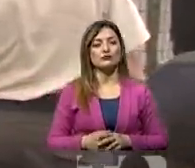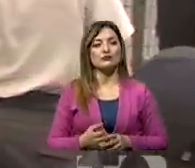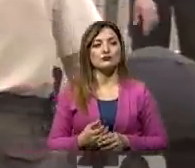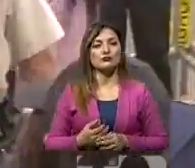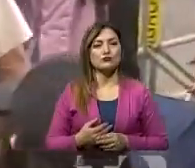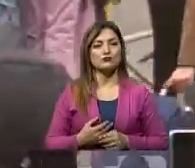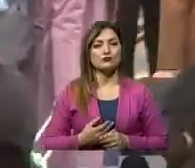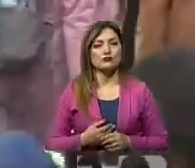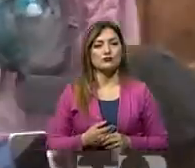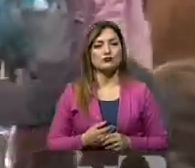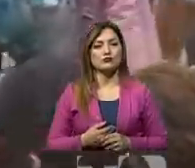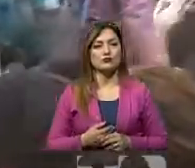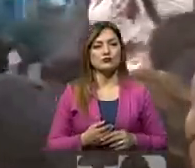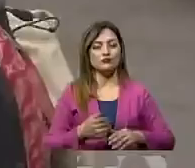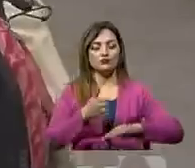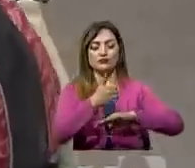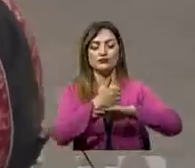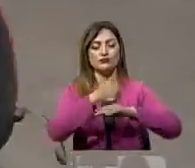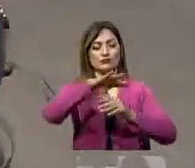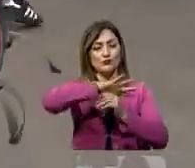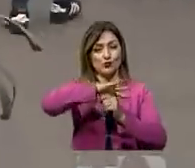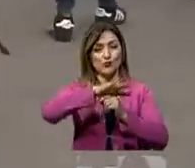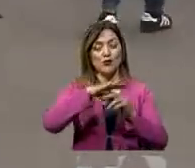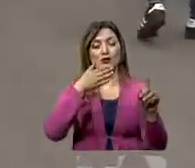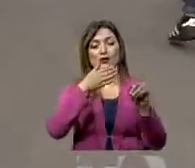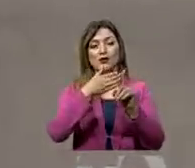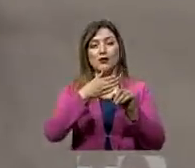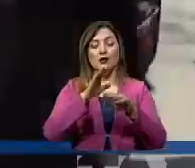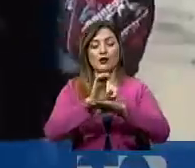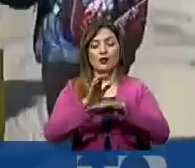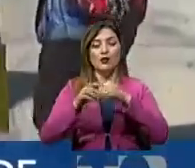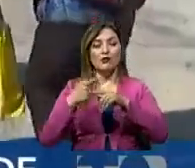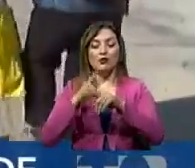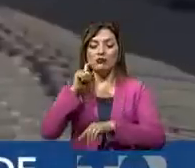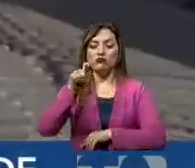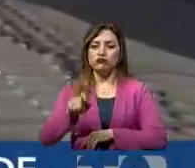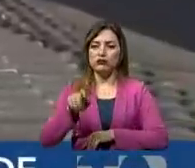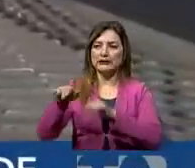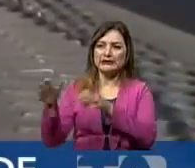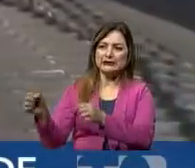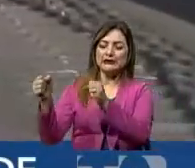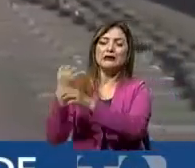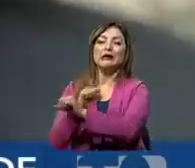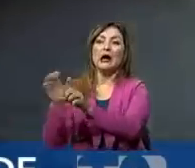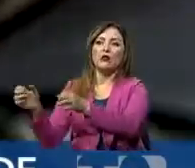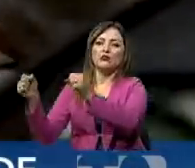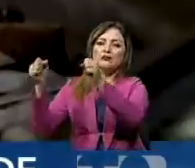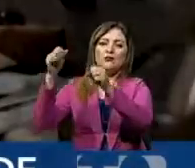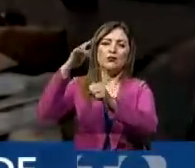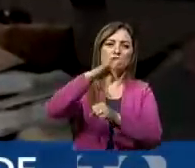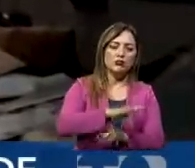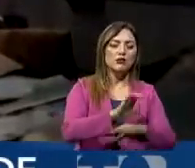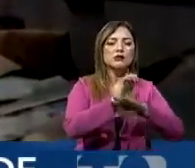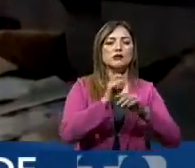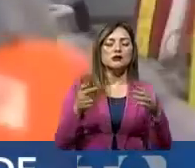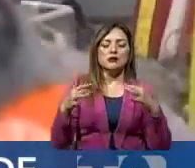Además de poner un reto a las autoridades de la Cancillería para traer a los ecuatorianos que vivían en Ucrania sanos y salvos al país, el conflicto bélico